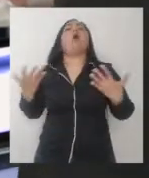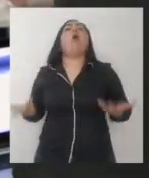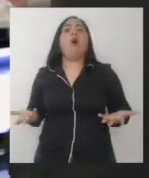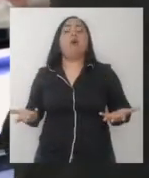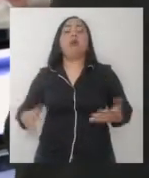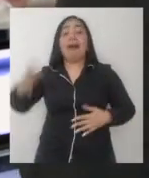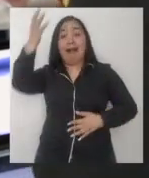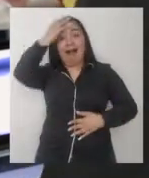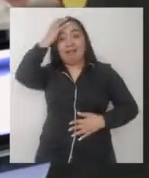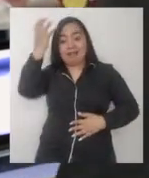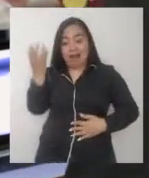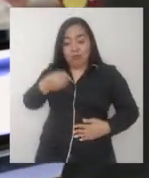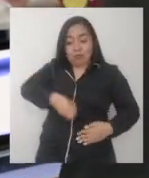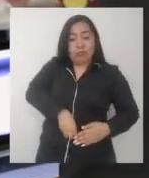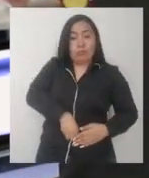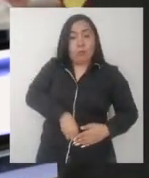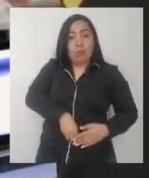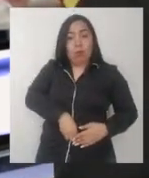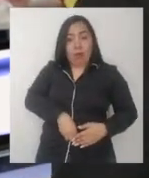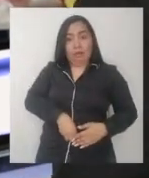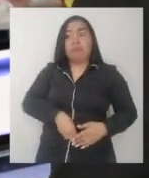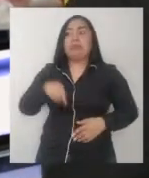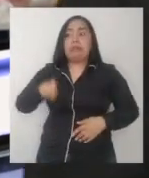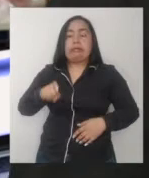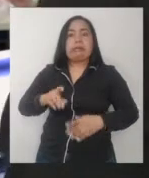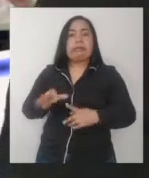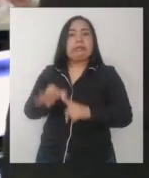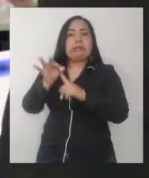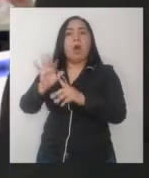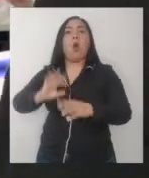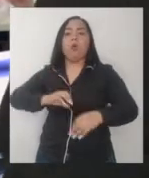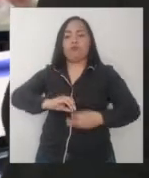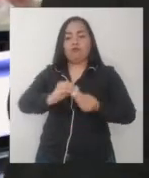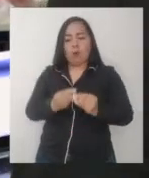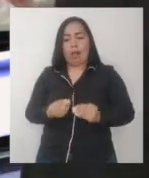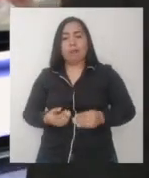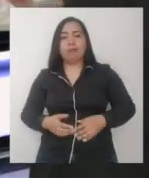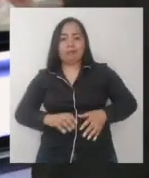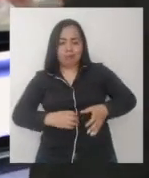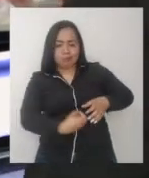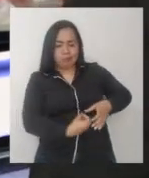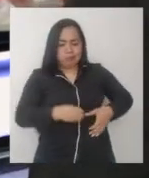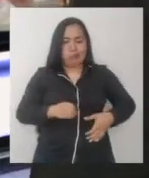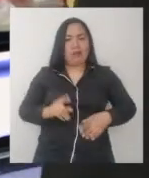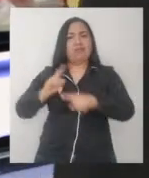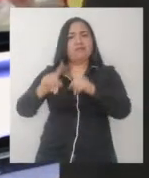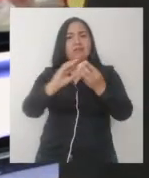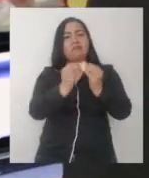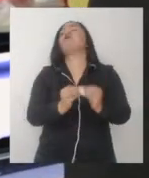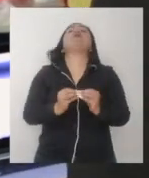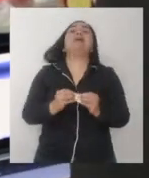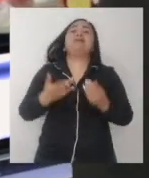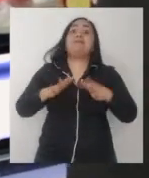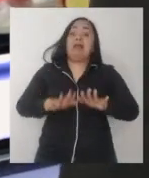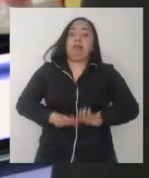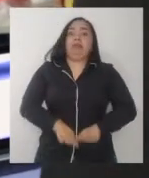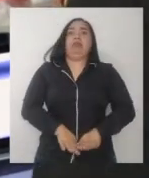viene, si viene o no con una posición que necesita una maniobra especial, si viene presentado en algas o presentación podálica se